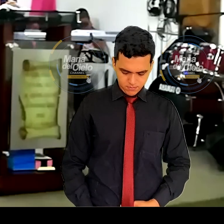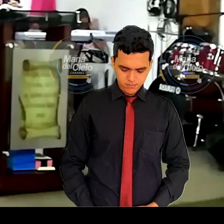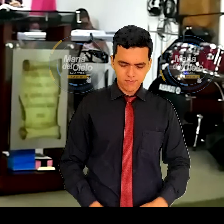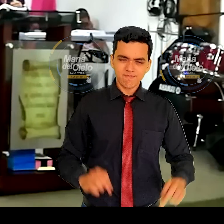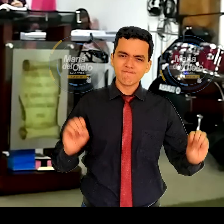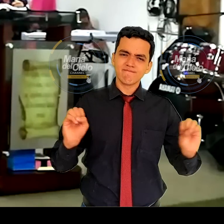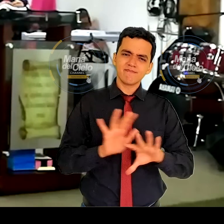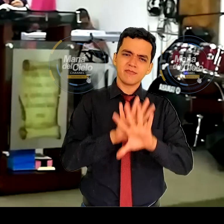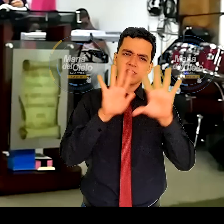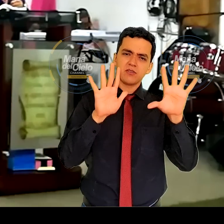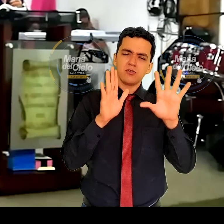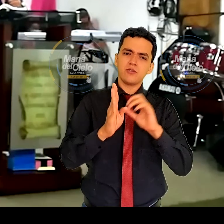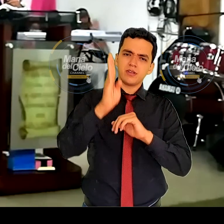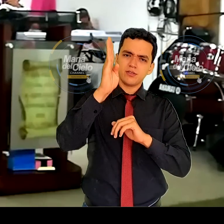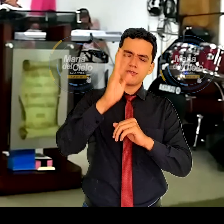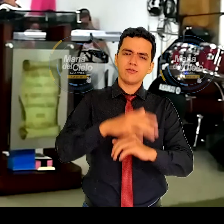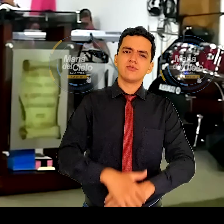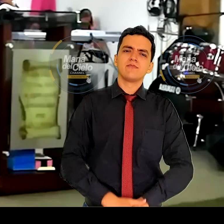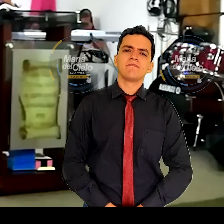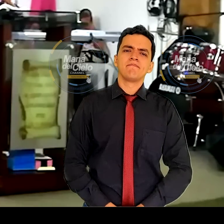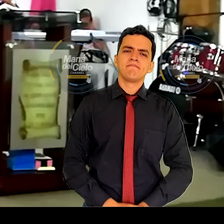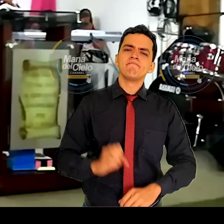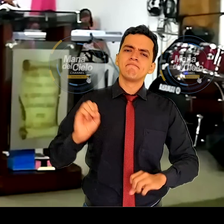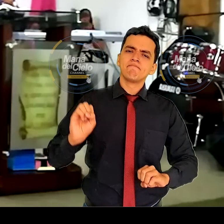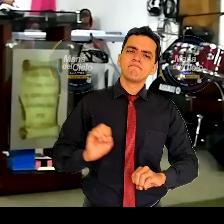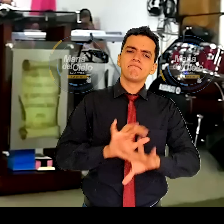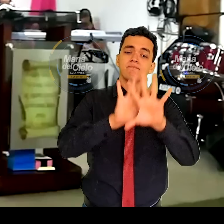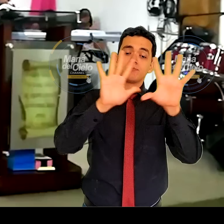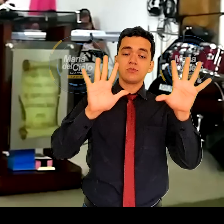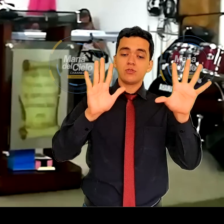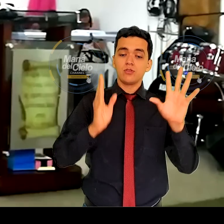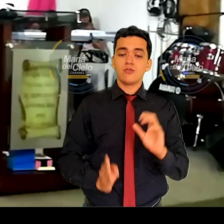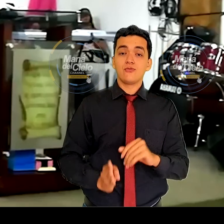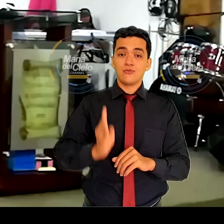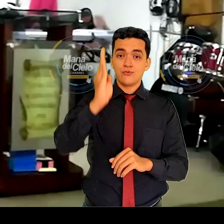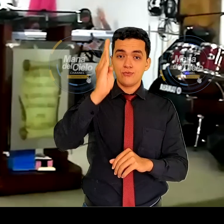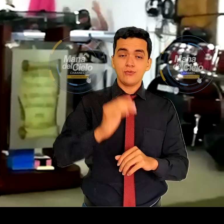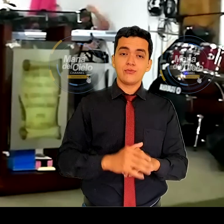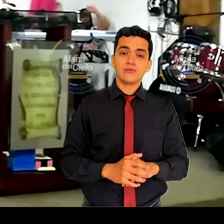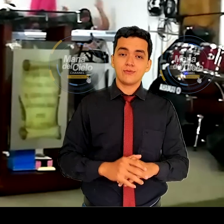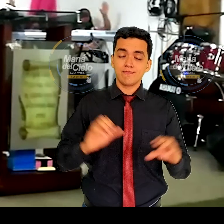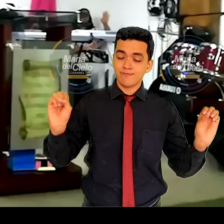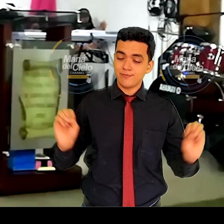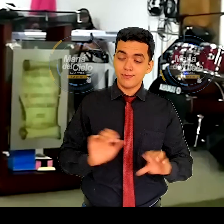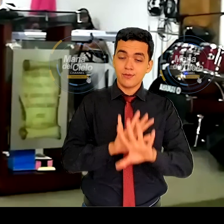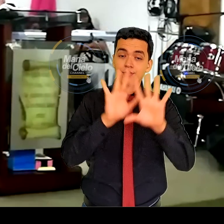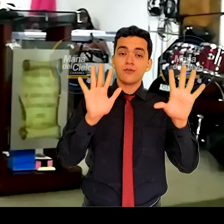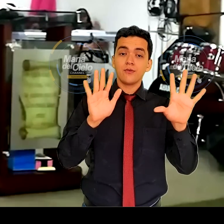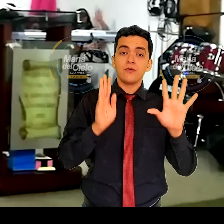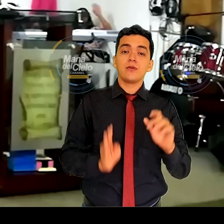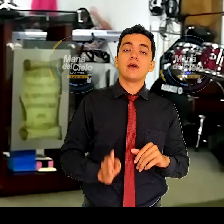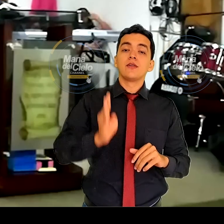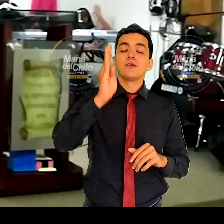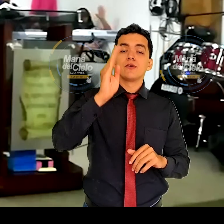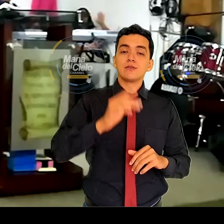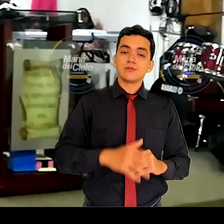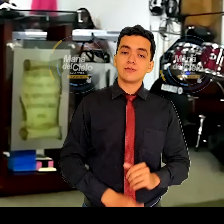Digamos gloria a Dios. Digamos gloria a Dios. Digamos gloria a Dios. Digamos gloria a